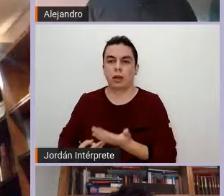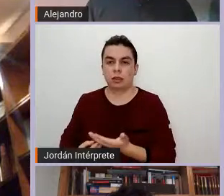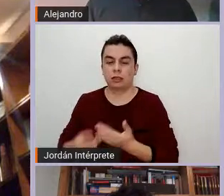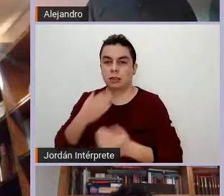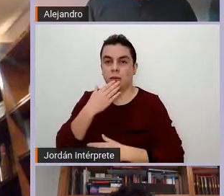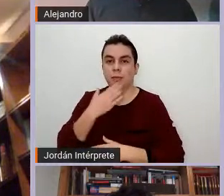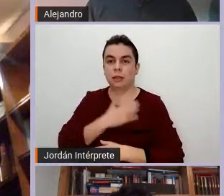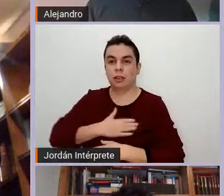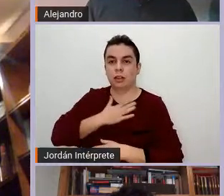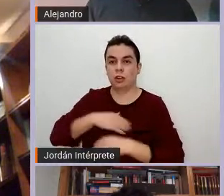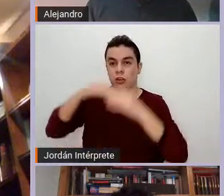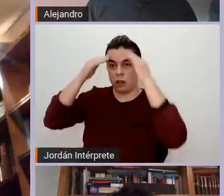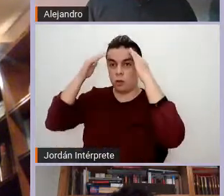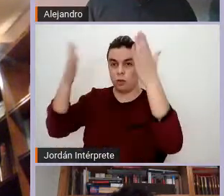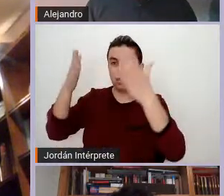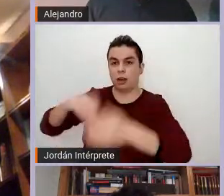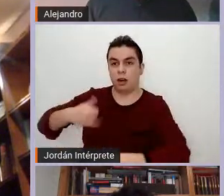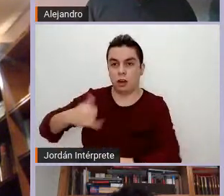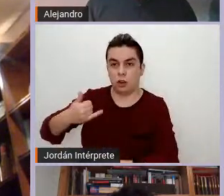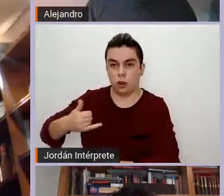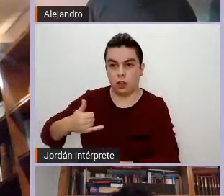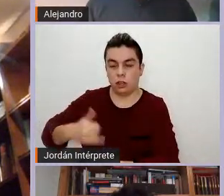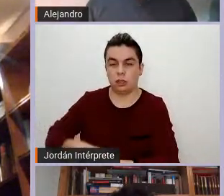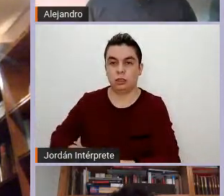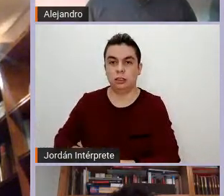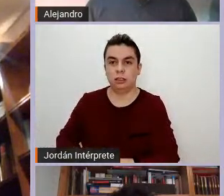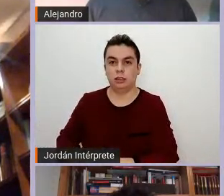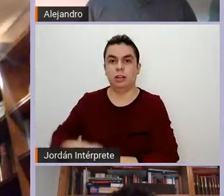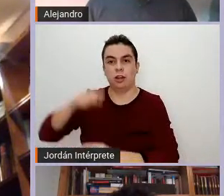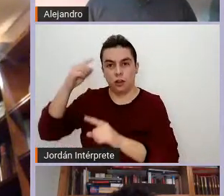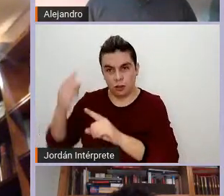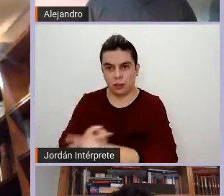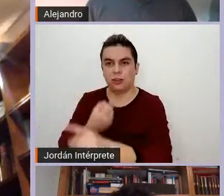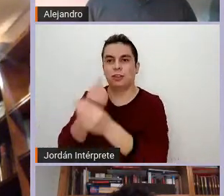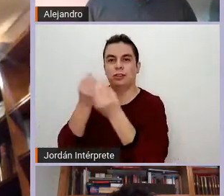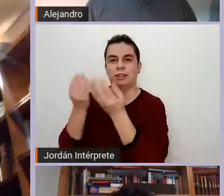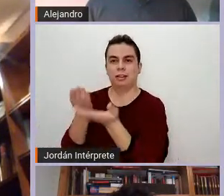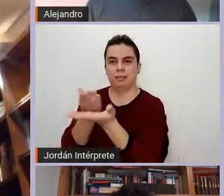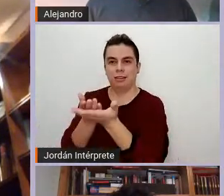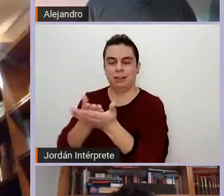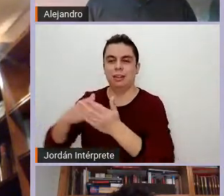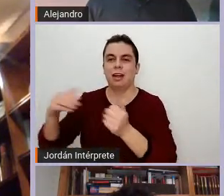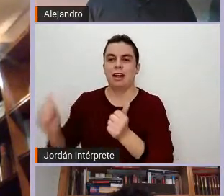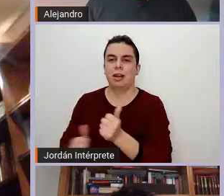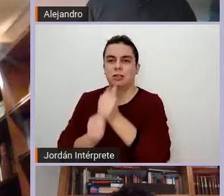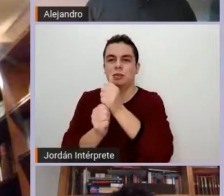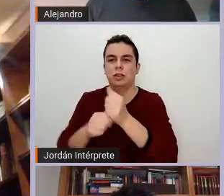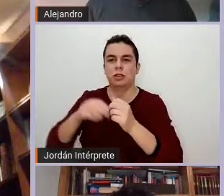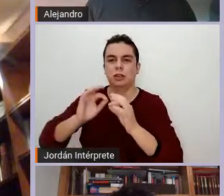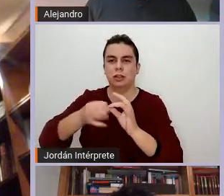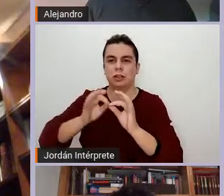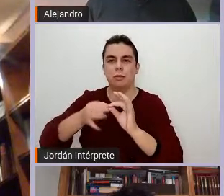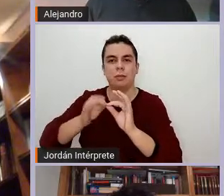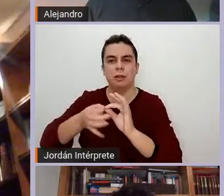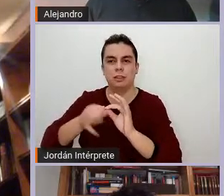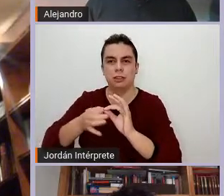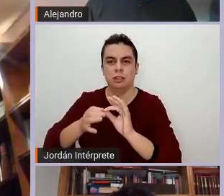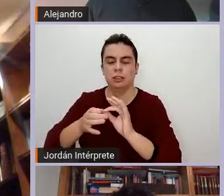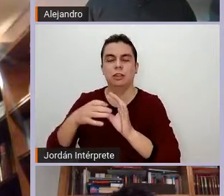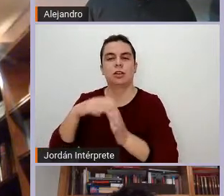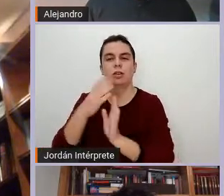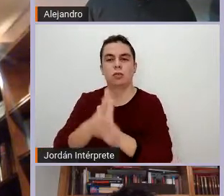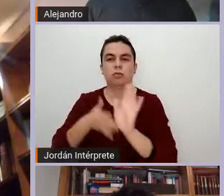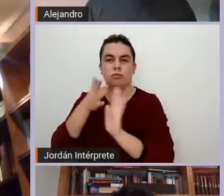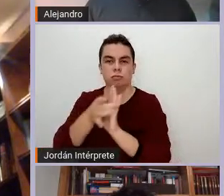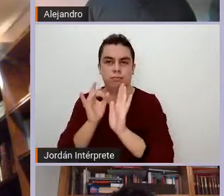saludar a Jordán, que está nuevamente ayudándonos en la interpretación de lengua de señas